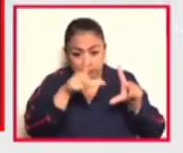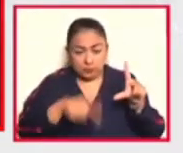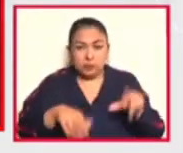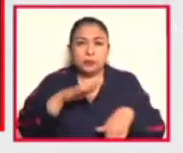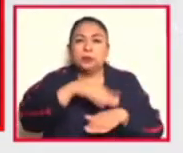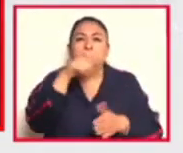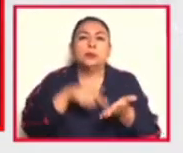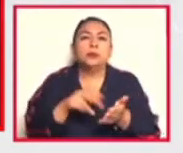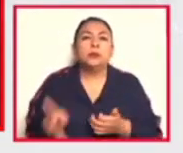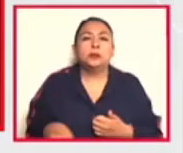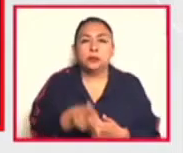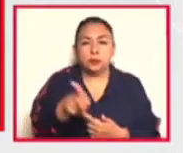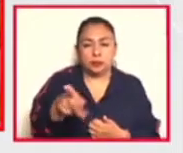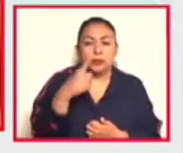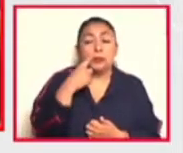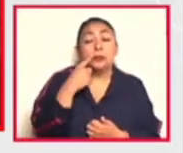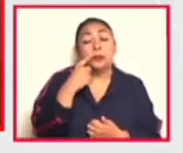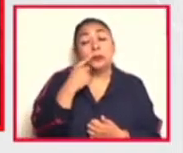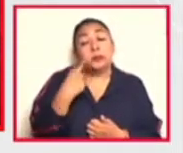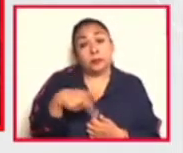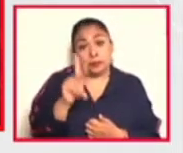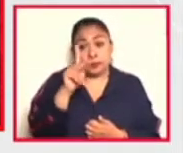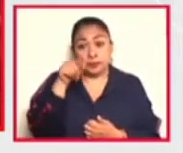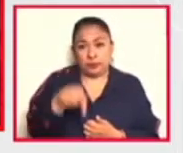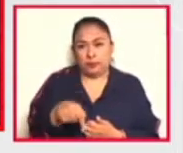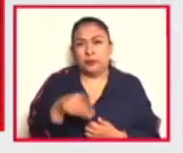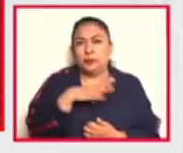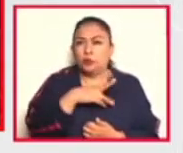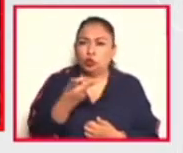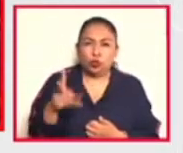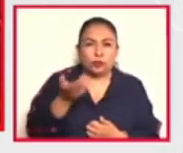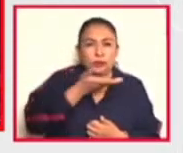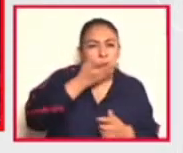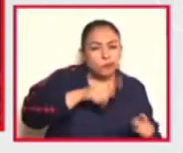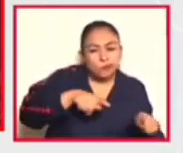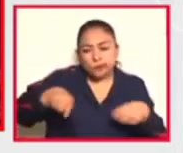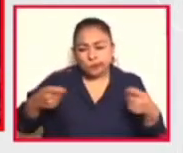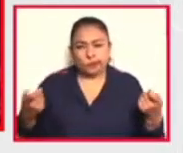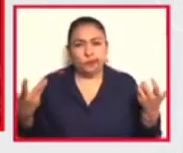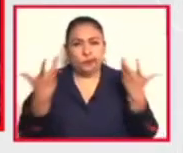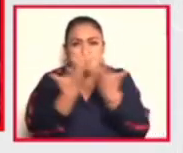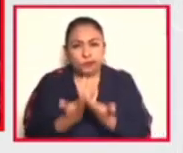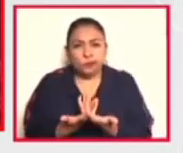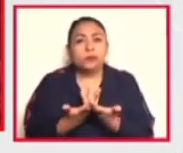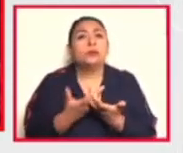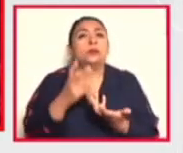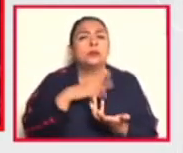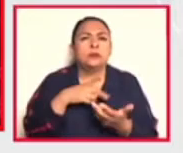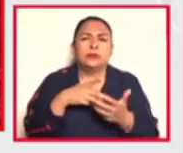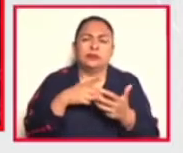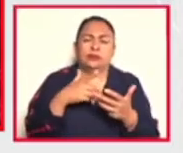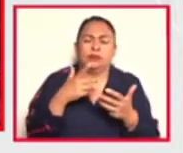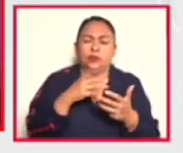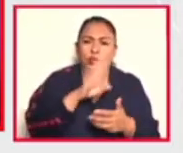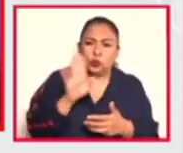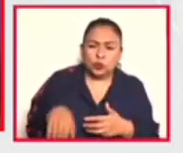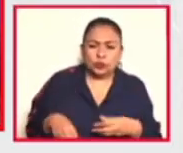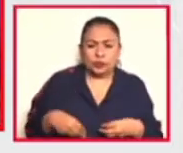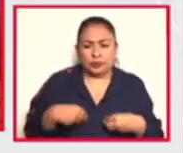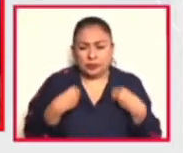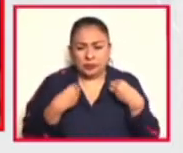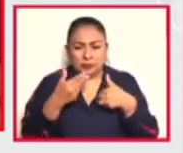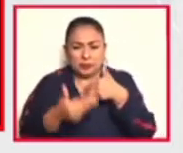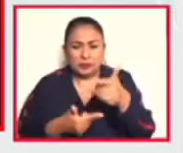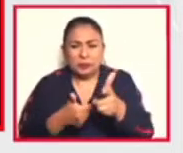rurales. Sin embargo, en este cruce de tradiciones se perdió el sentido de continuidad entre la muerte y la vida.